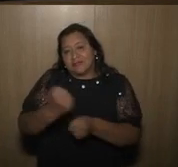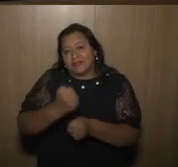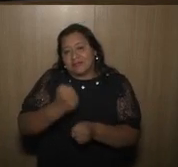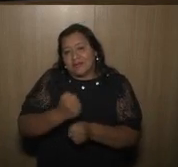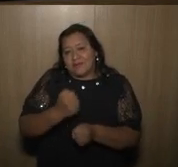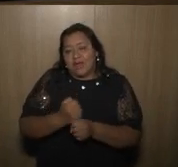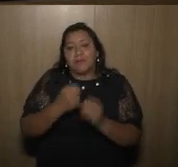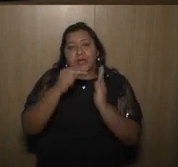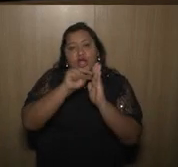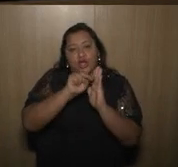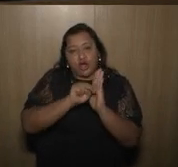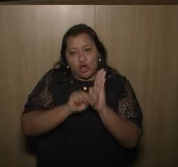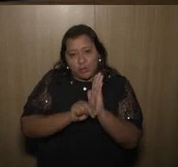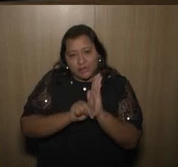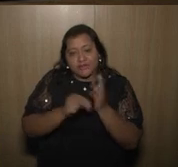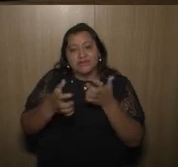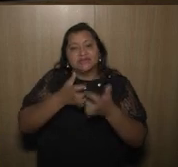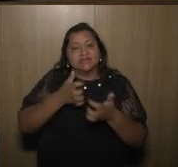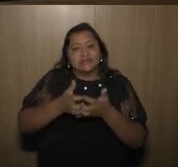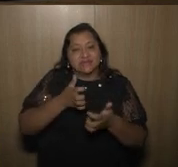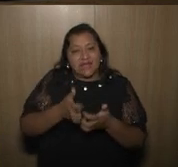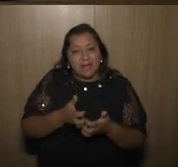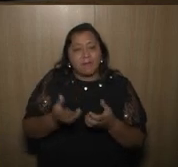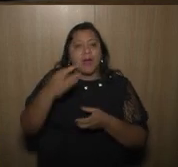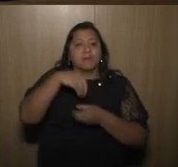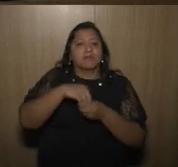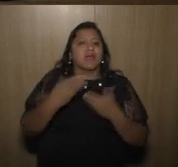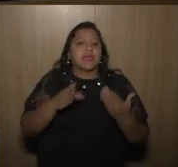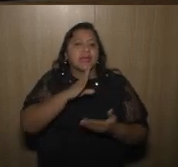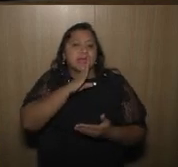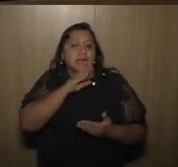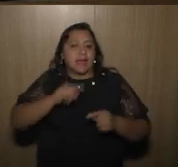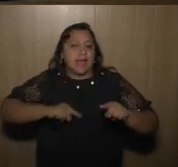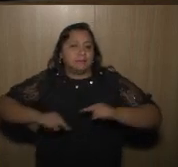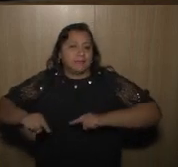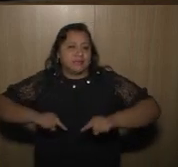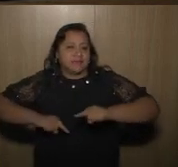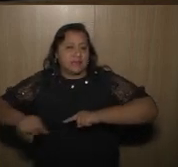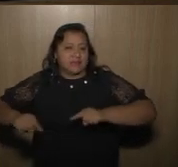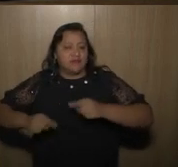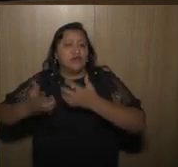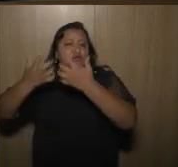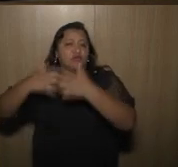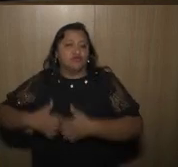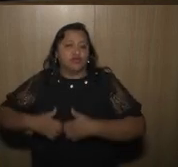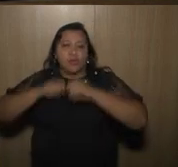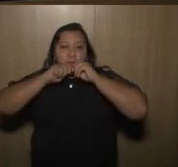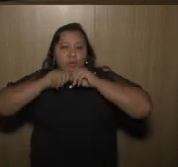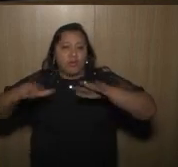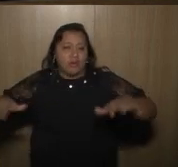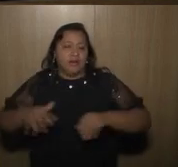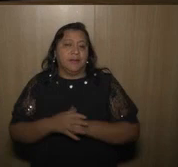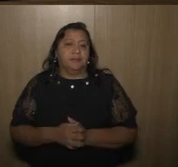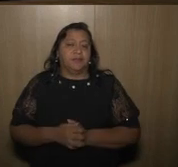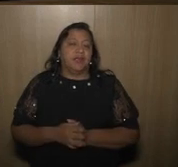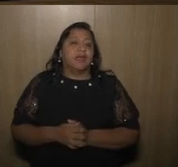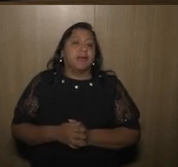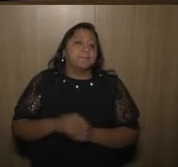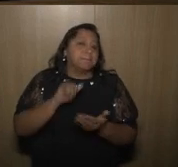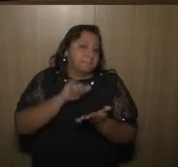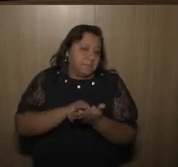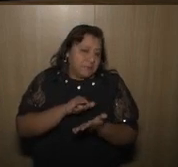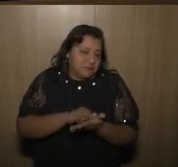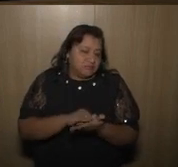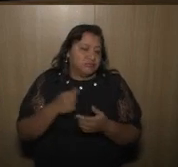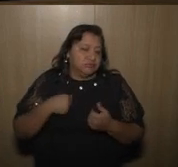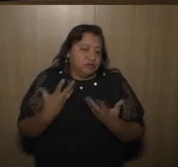normativa y funcionamiento del servicio con el Departamento Administrativo de Función Pública. Así las cosas,